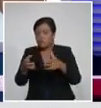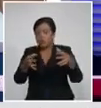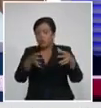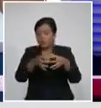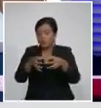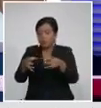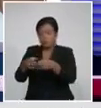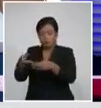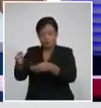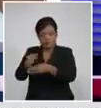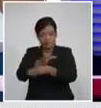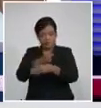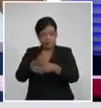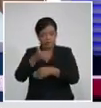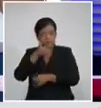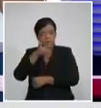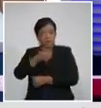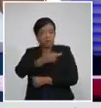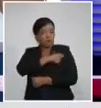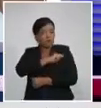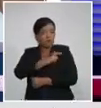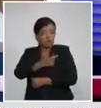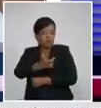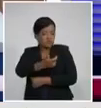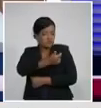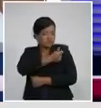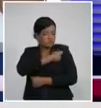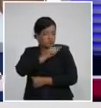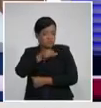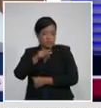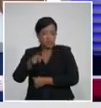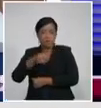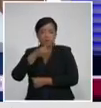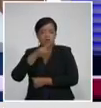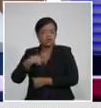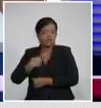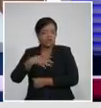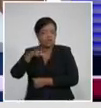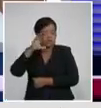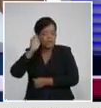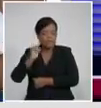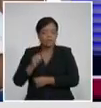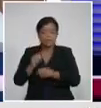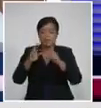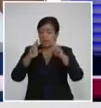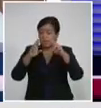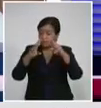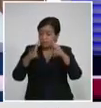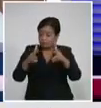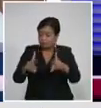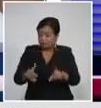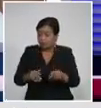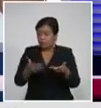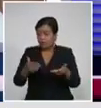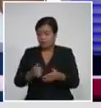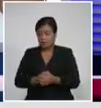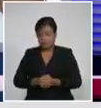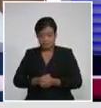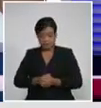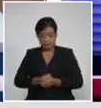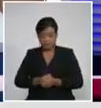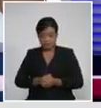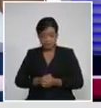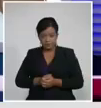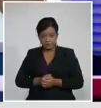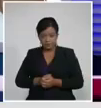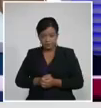homogénea las poblaciones y uno pueda llegar a conclusiones sólidas. Pero sin embargo después viene la vida real. Claro. ¿Qué es la